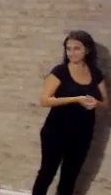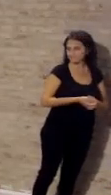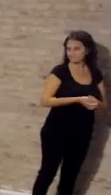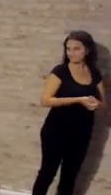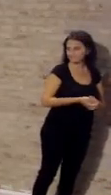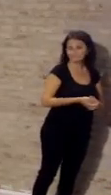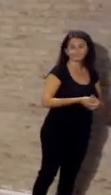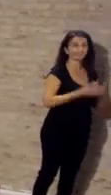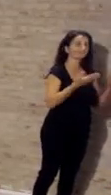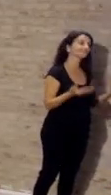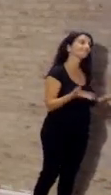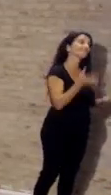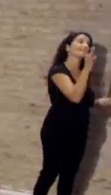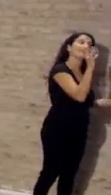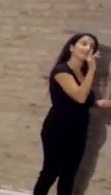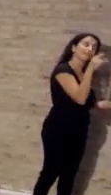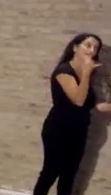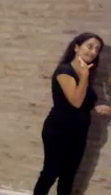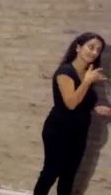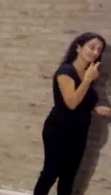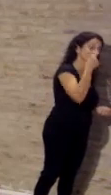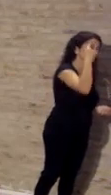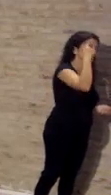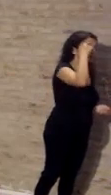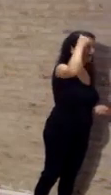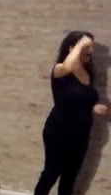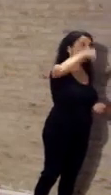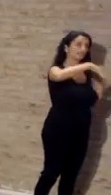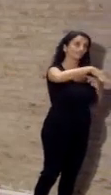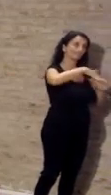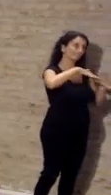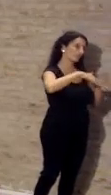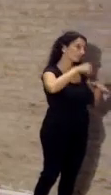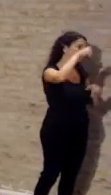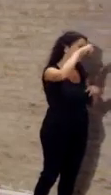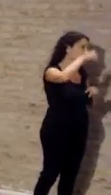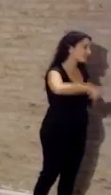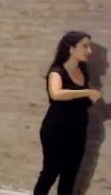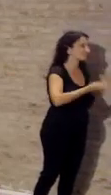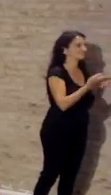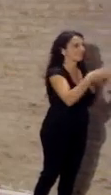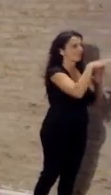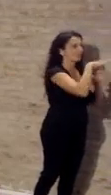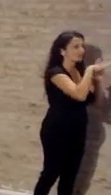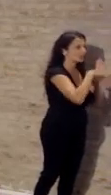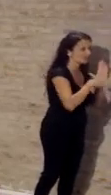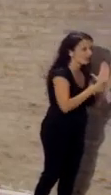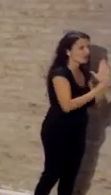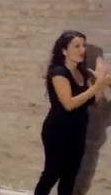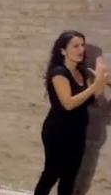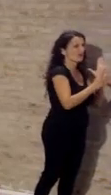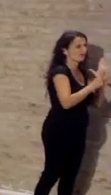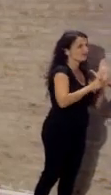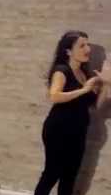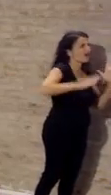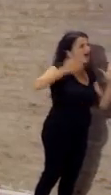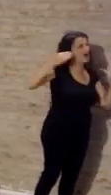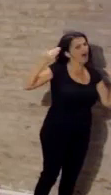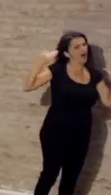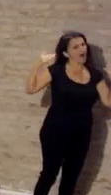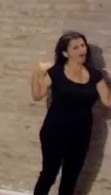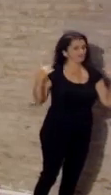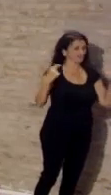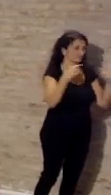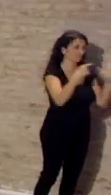eh digo Qué difícil pensar todo esto ahora eh Y todos estos protocolos y normativas que están desde hace